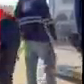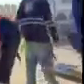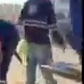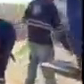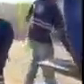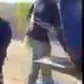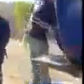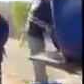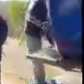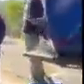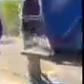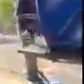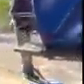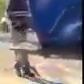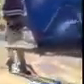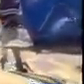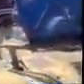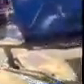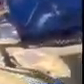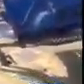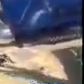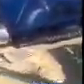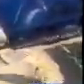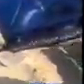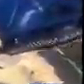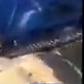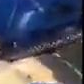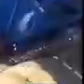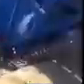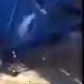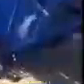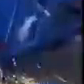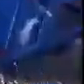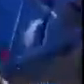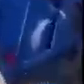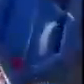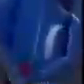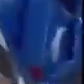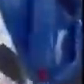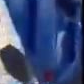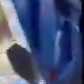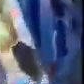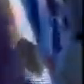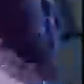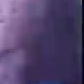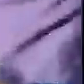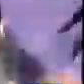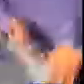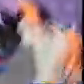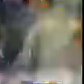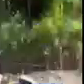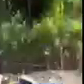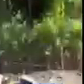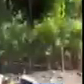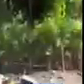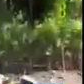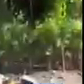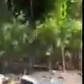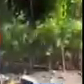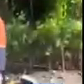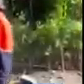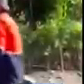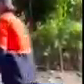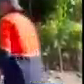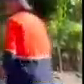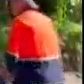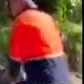empleados de la alcaldía de San Salvador de desechos sólidos quienes se movieron hacia el lugar de Soyapango para prestar el servicio